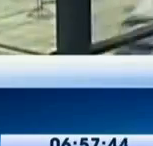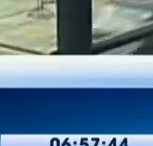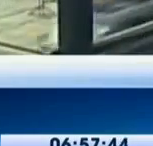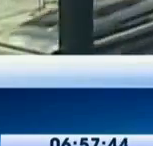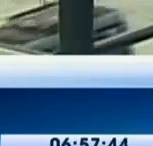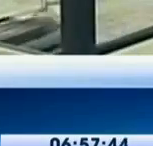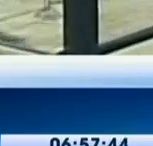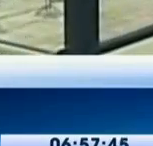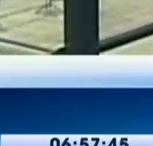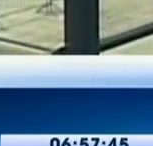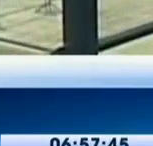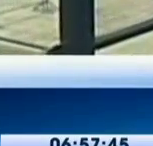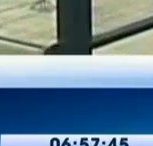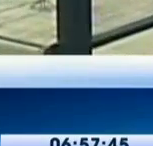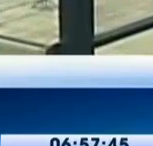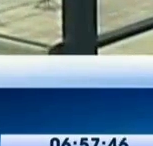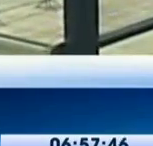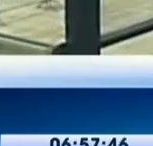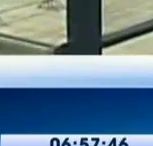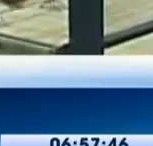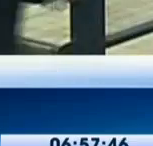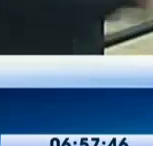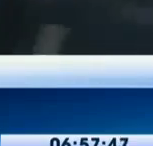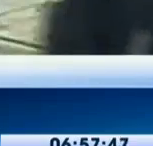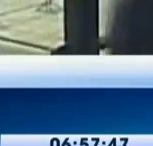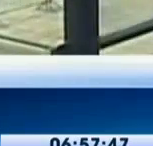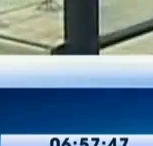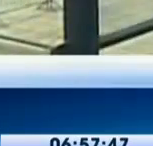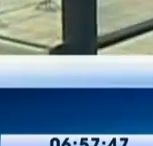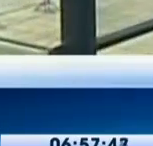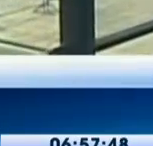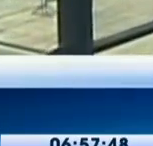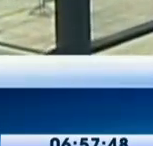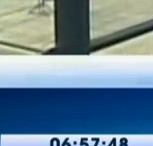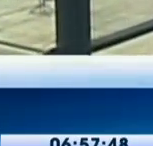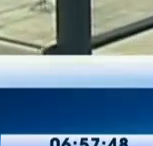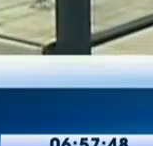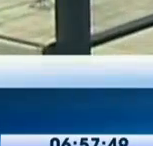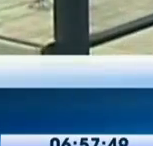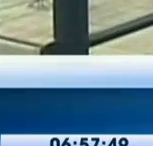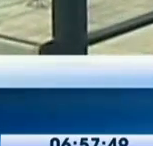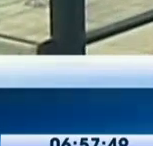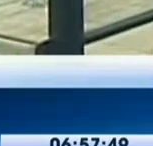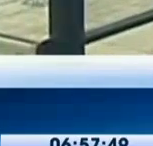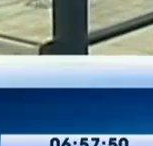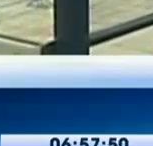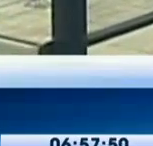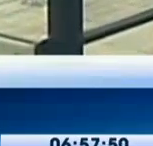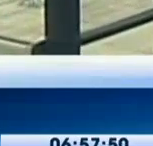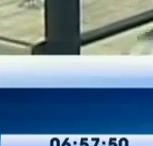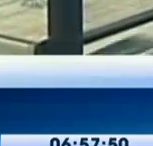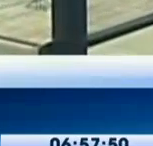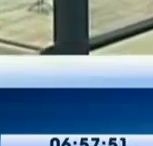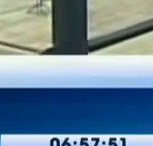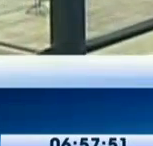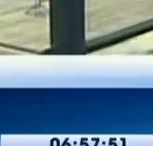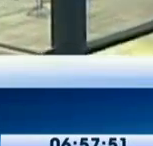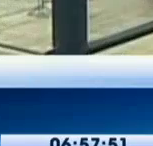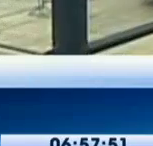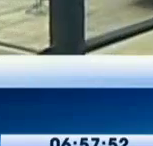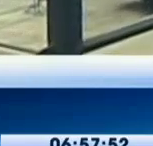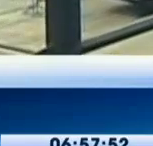asimismo decomiso de gran cantidad de droga fueron las novedades registradas esta madrugada en la urbe porteña.